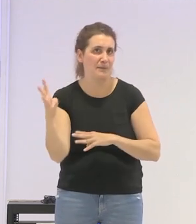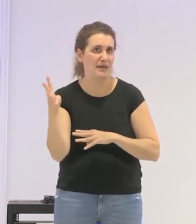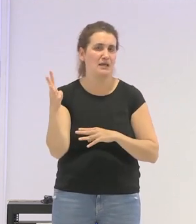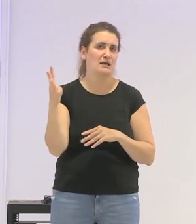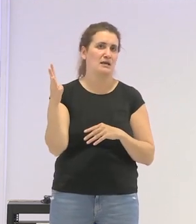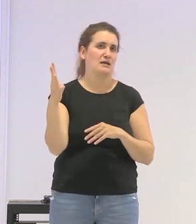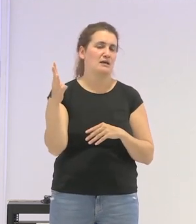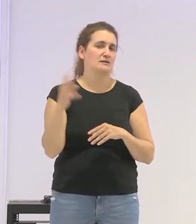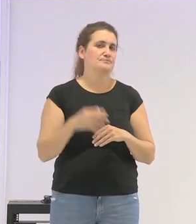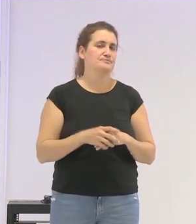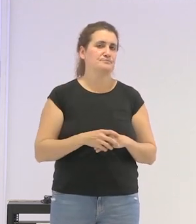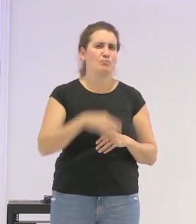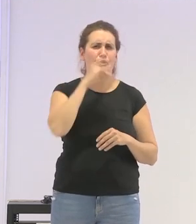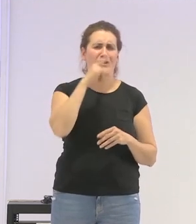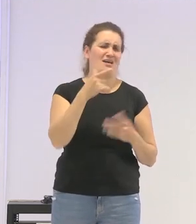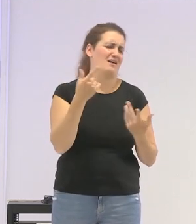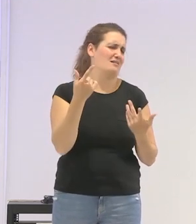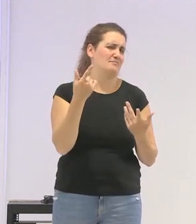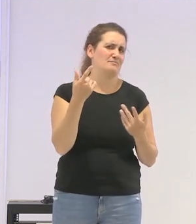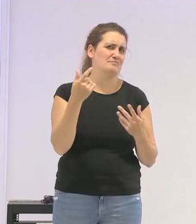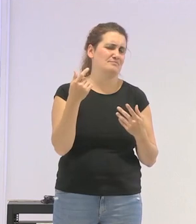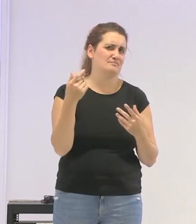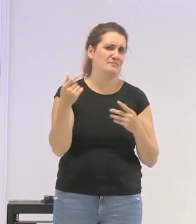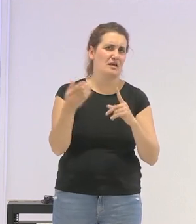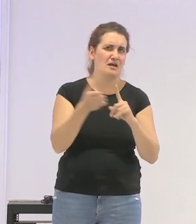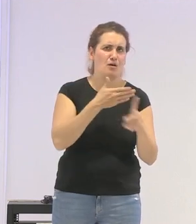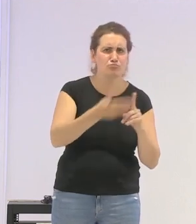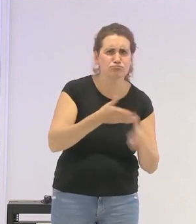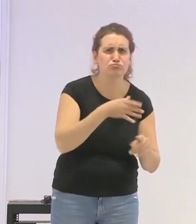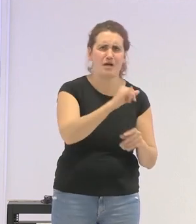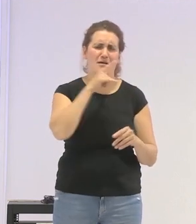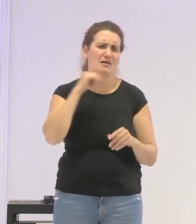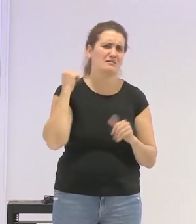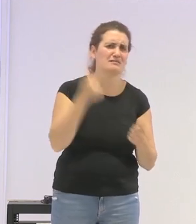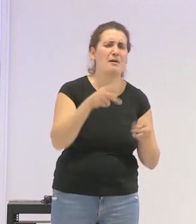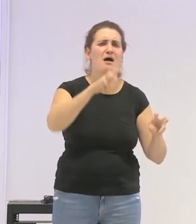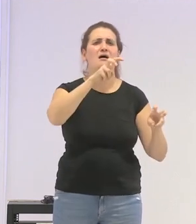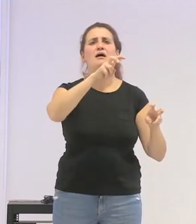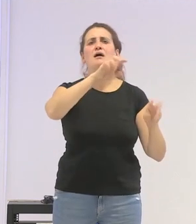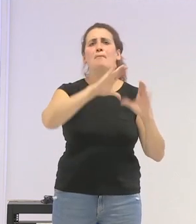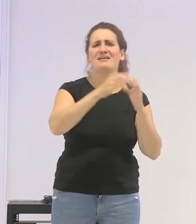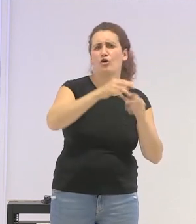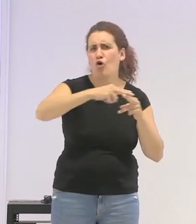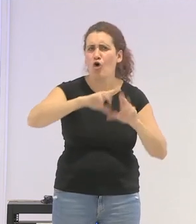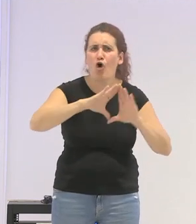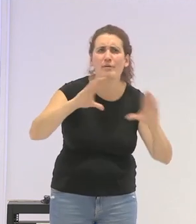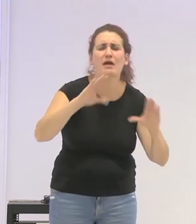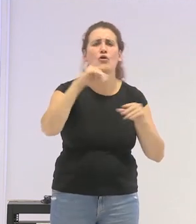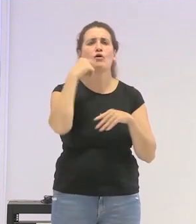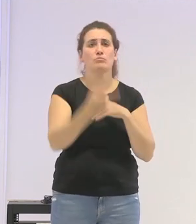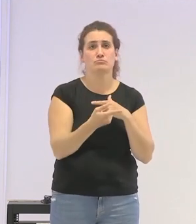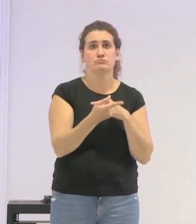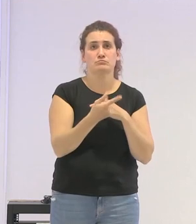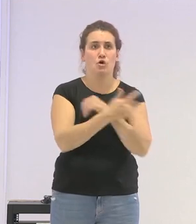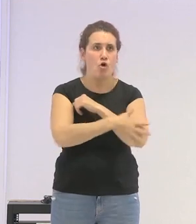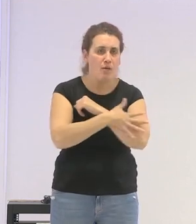habido una homofobia brutal por parte del partido Ley y Justicia, que es el partido de gobierno. Entonces, bueno, ellas han hecho parte de